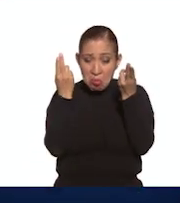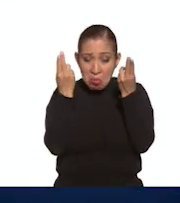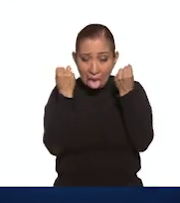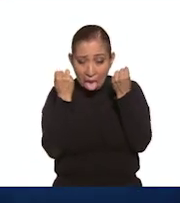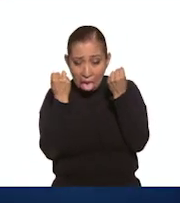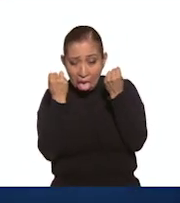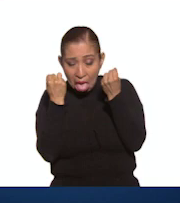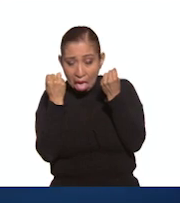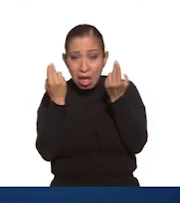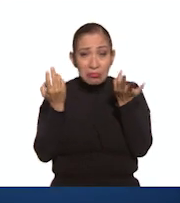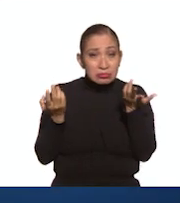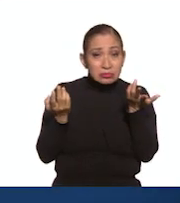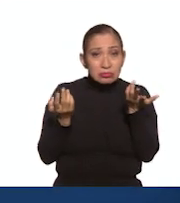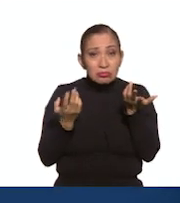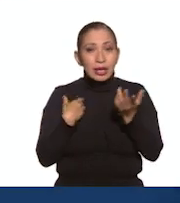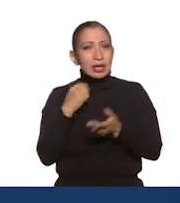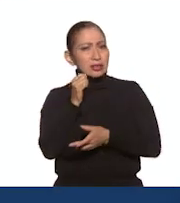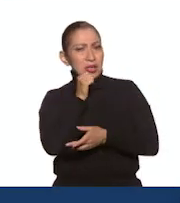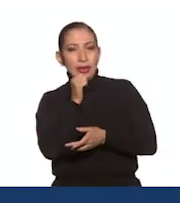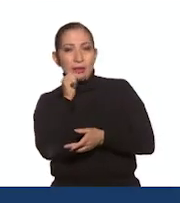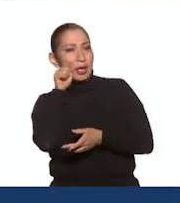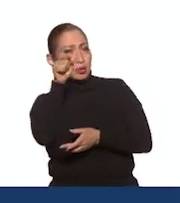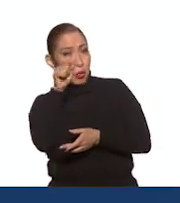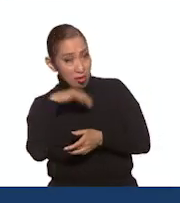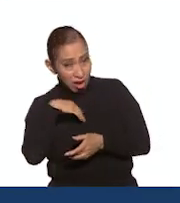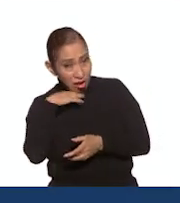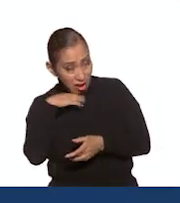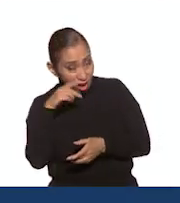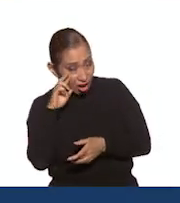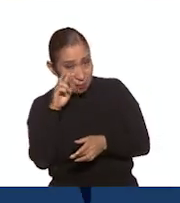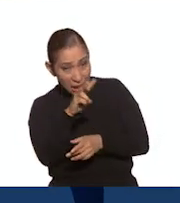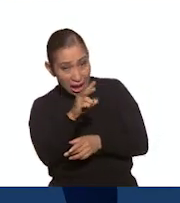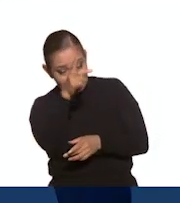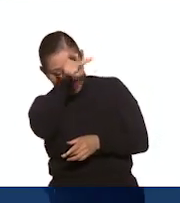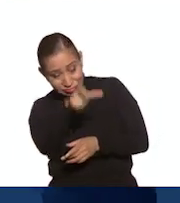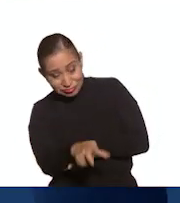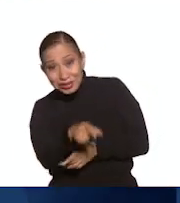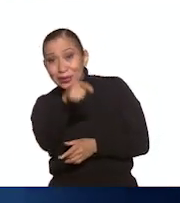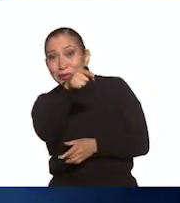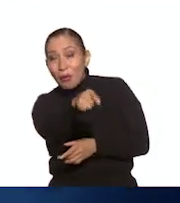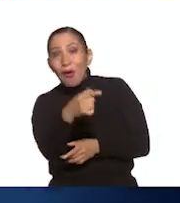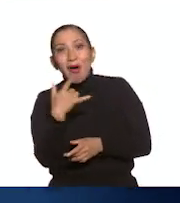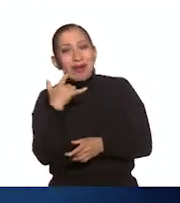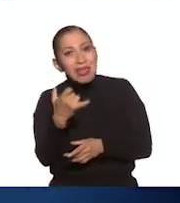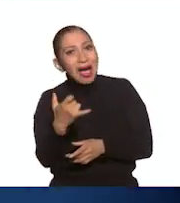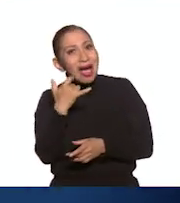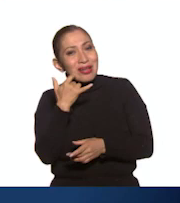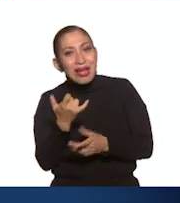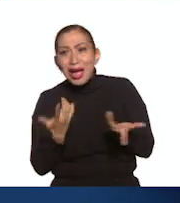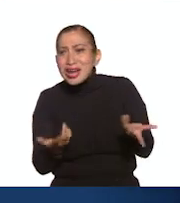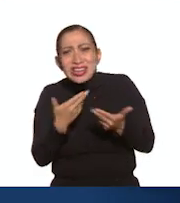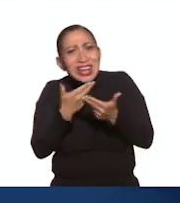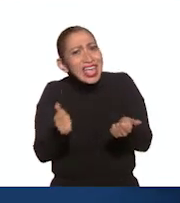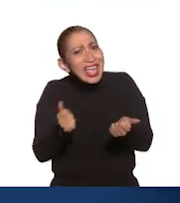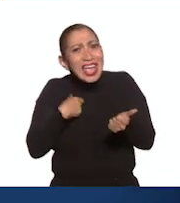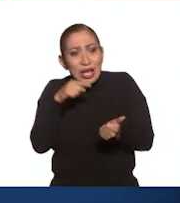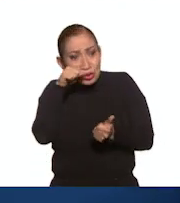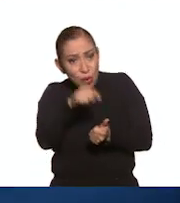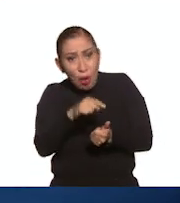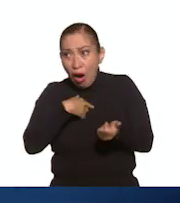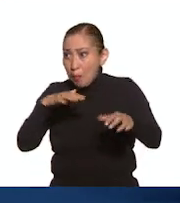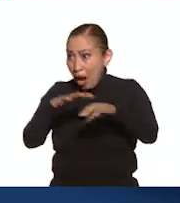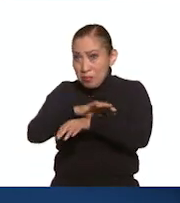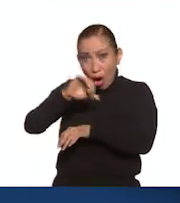ratón y todavía no te das cuenta que aunque lo intentara nadie puede ser